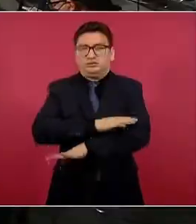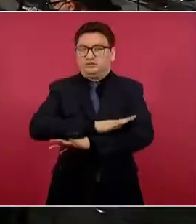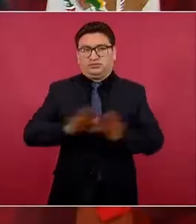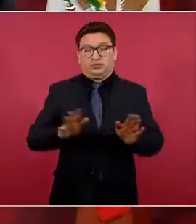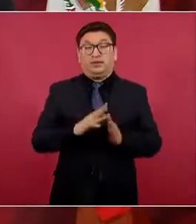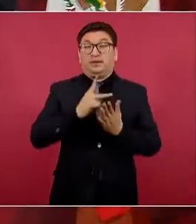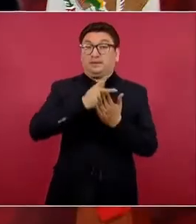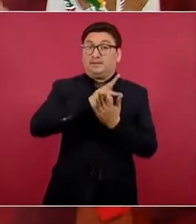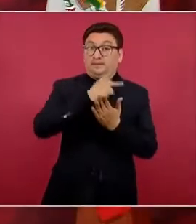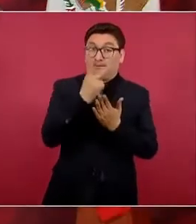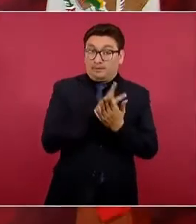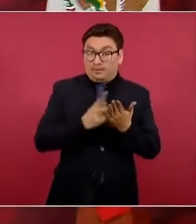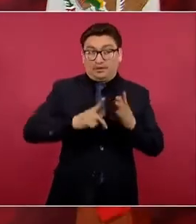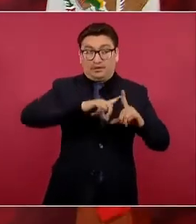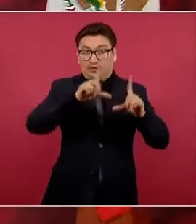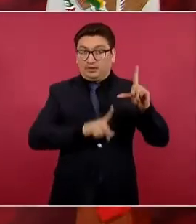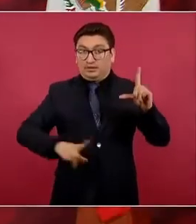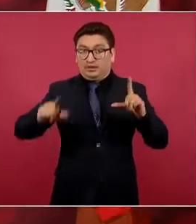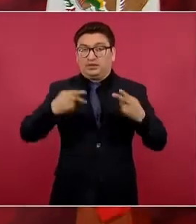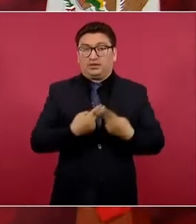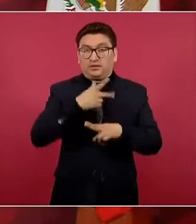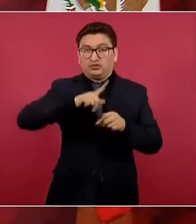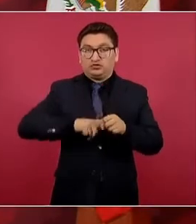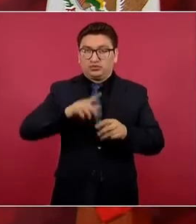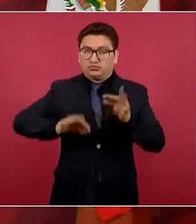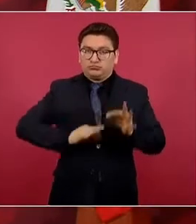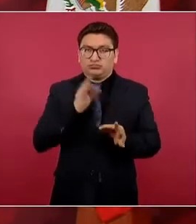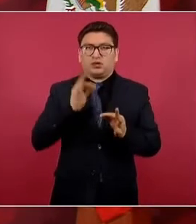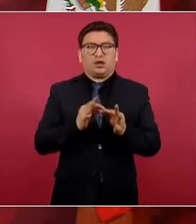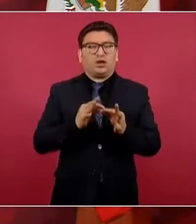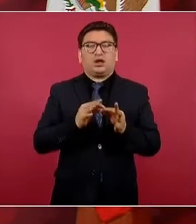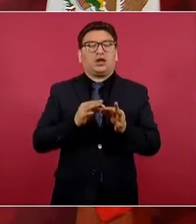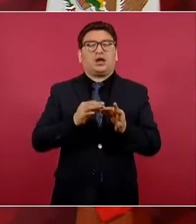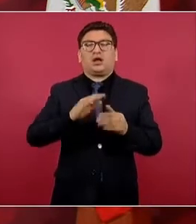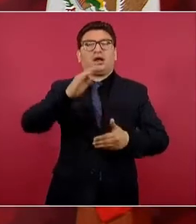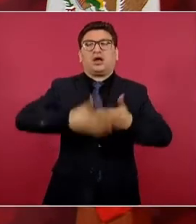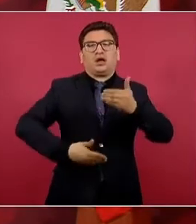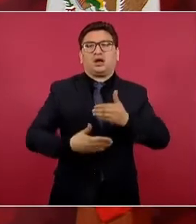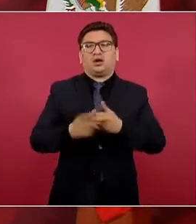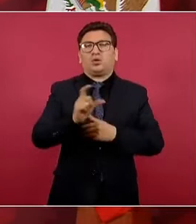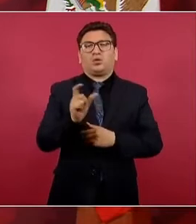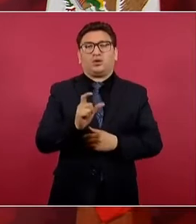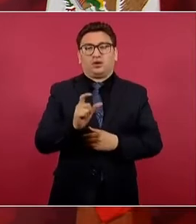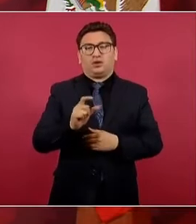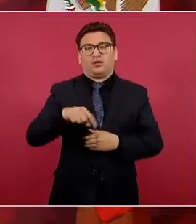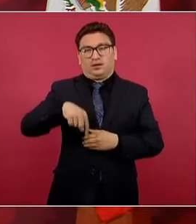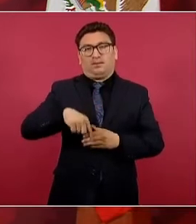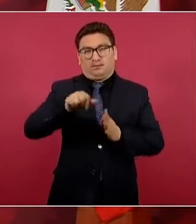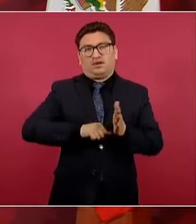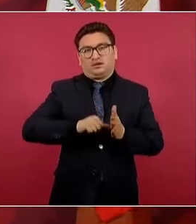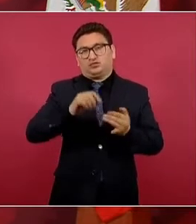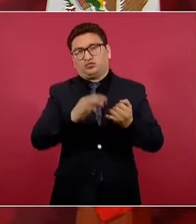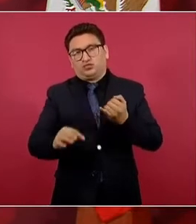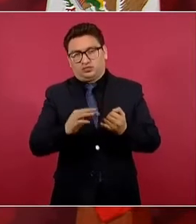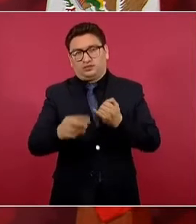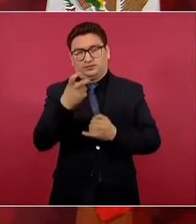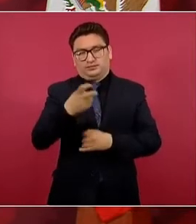de vacunación nacional concluye a finales de este mes y por eso nos